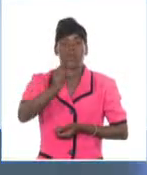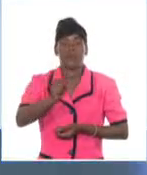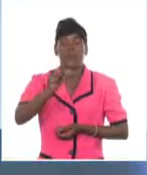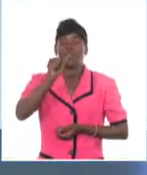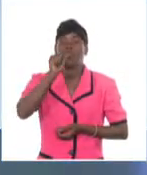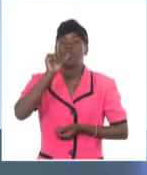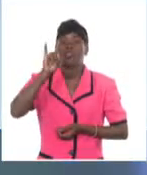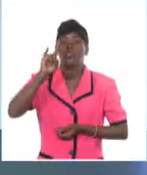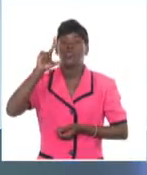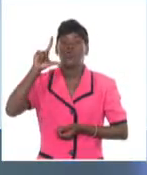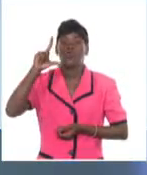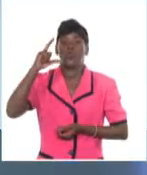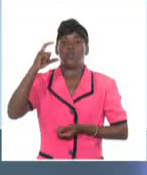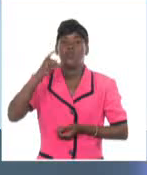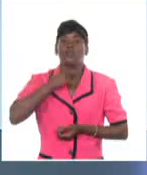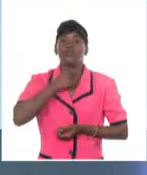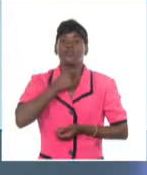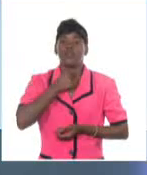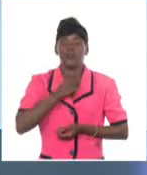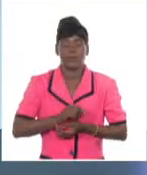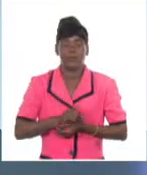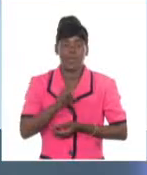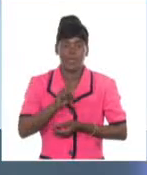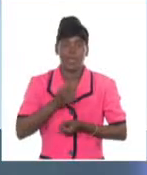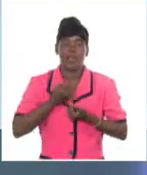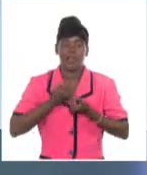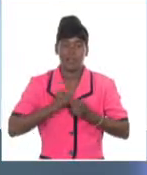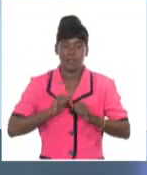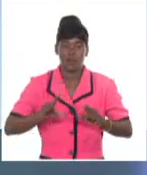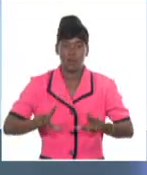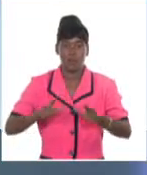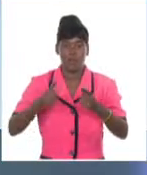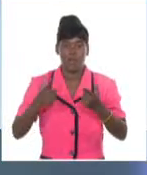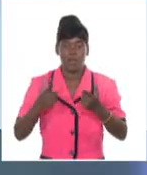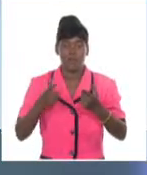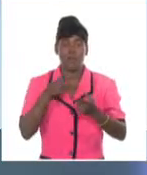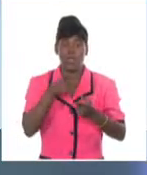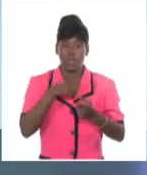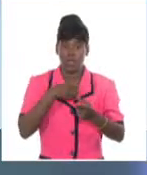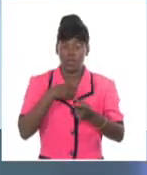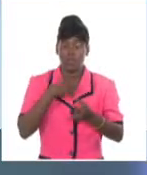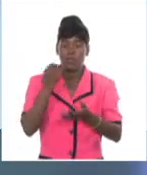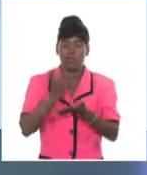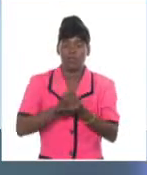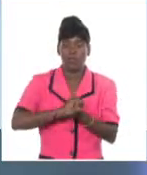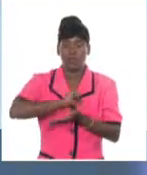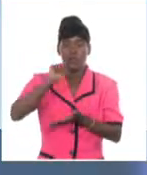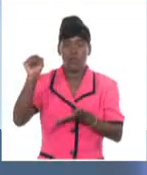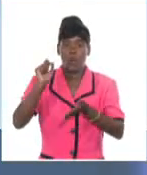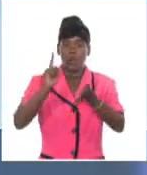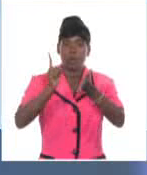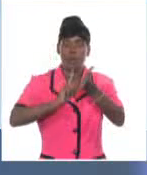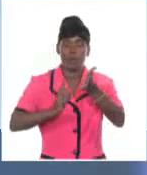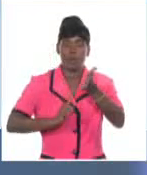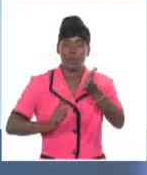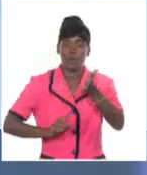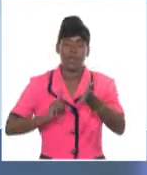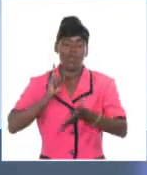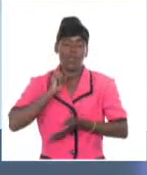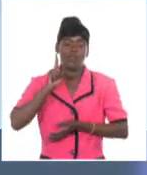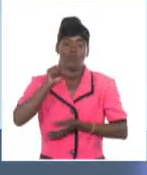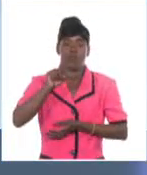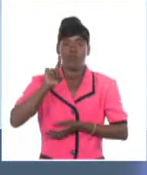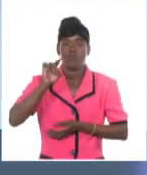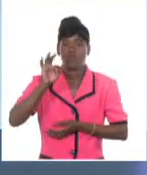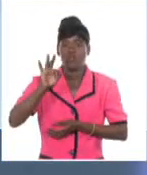María Loynaz. Entre sus galardones destacan el Premio Nacional de Literatura en 1987 y el Miguel